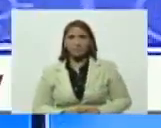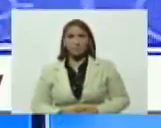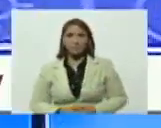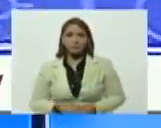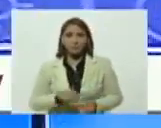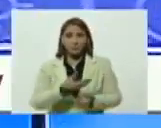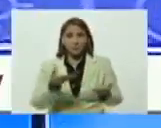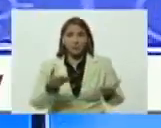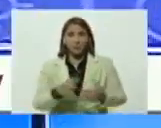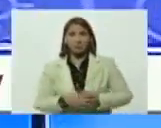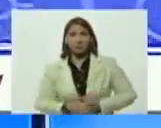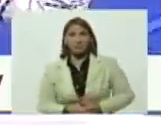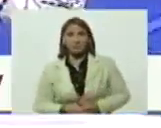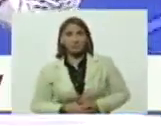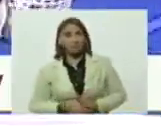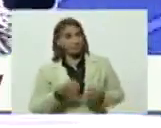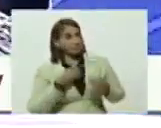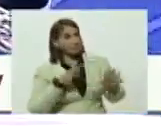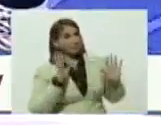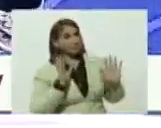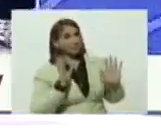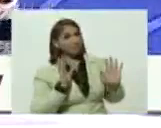para Hollywood. Ah, bueno, y bueno,